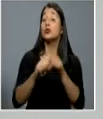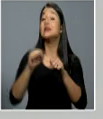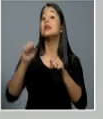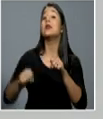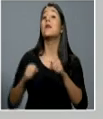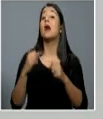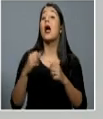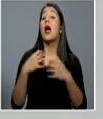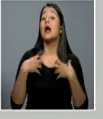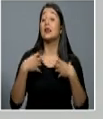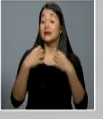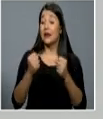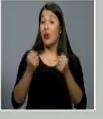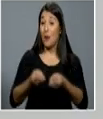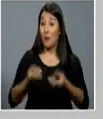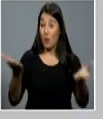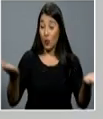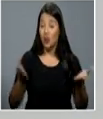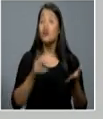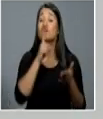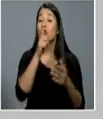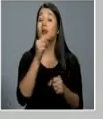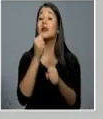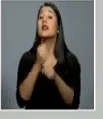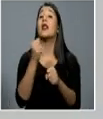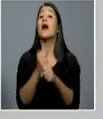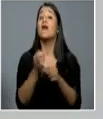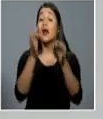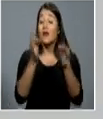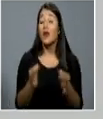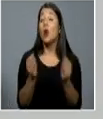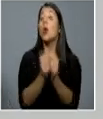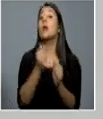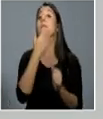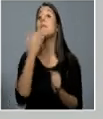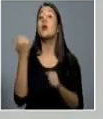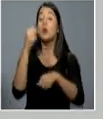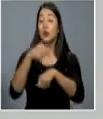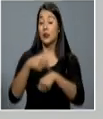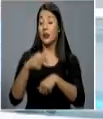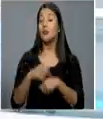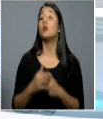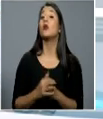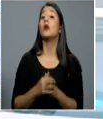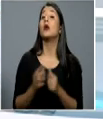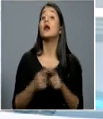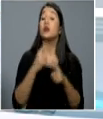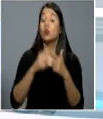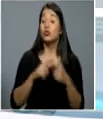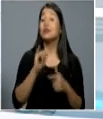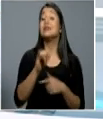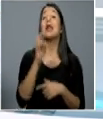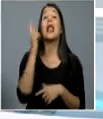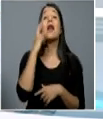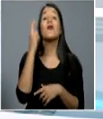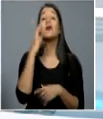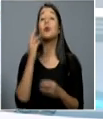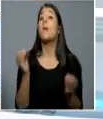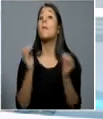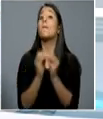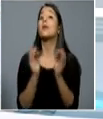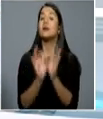que sea responsivo, eficaz, eficiente y al mismo tiempo que tenga pertinencia cultural es uno de los motivos fundamentales